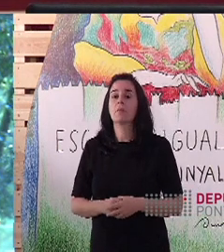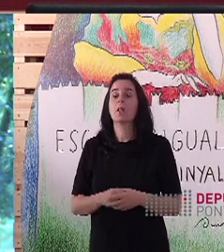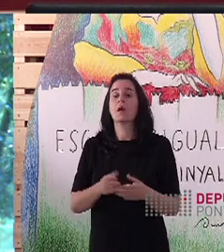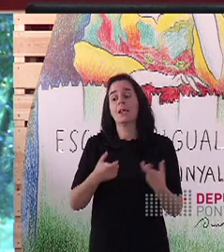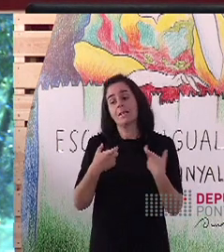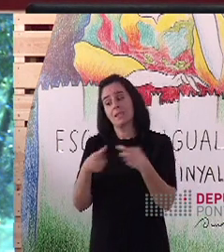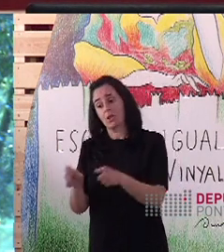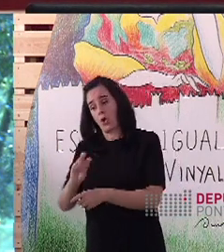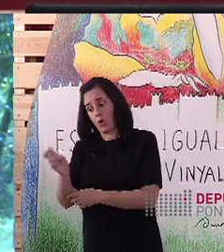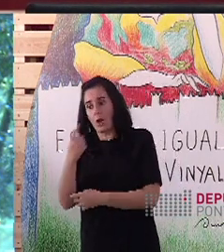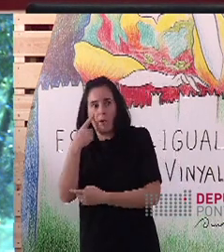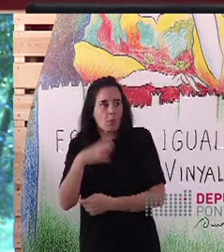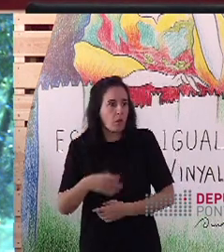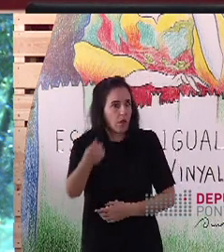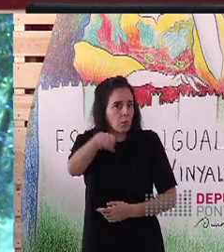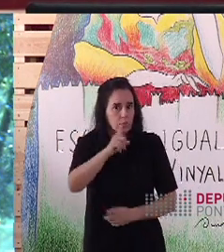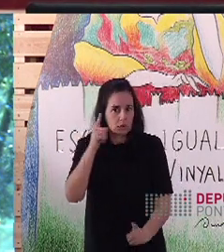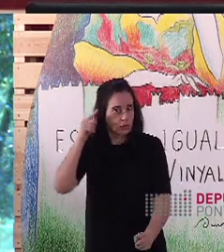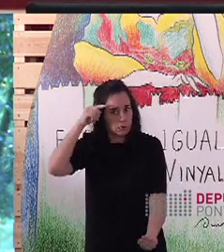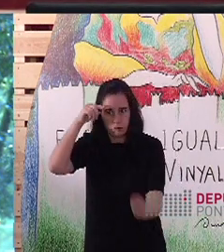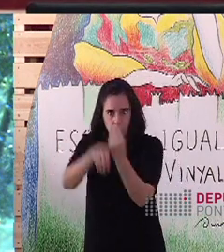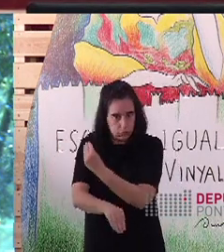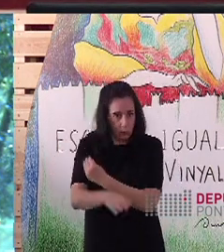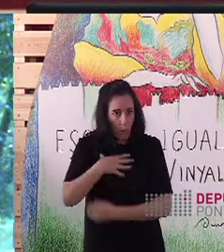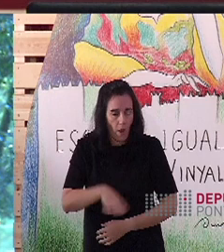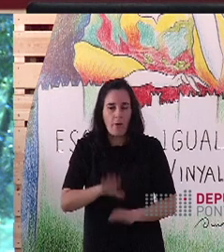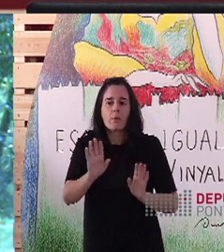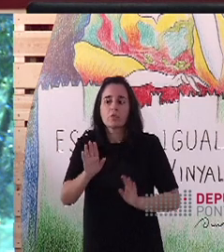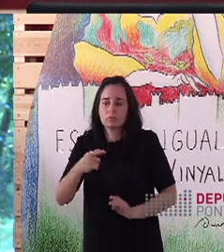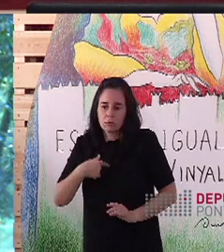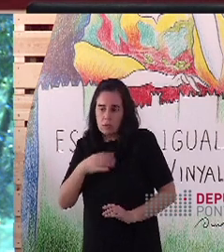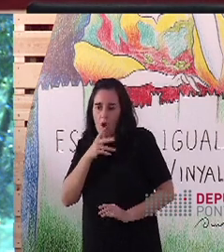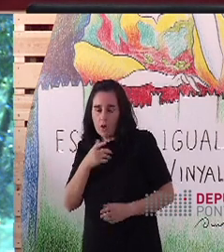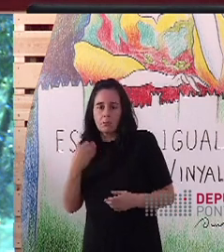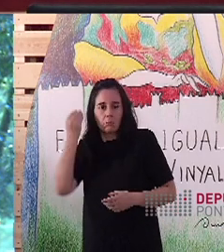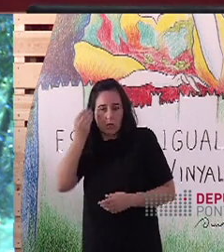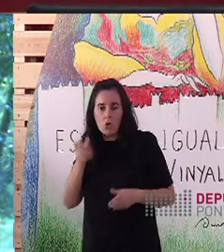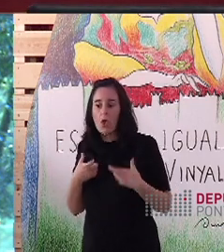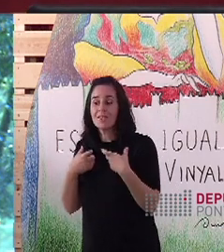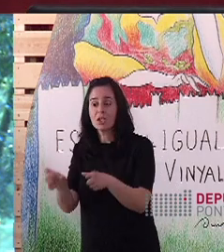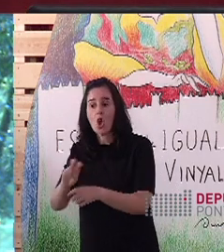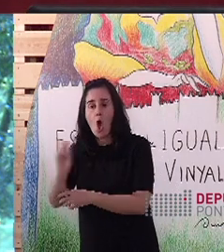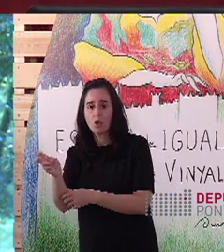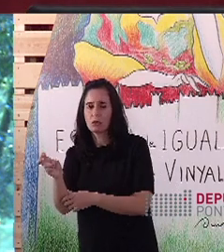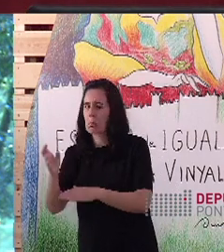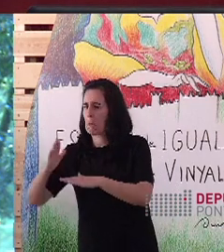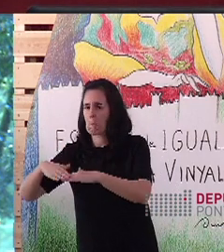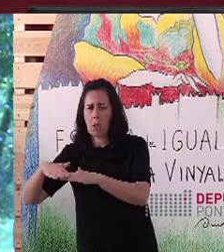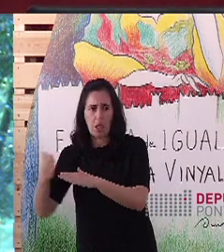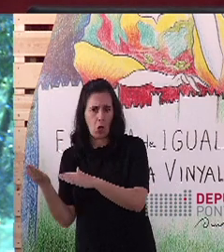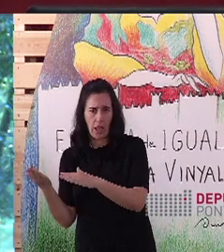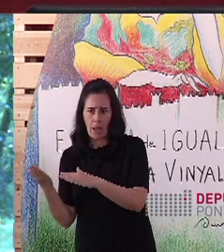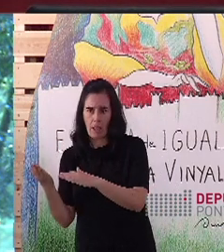quien probablemente no haga este mismo análisis, el otro sector es un sector minoritario que